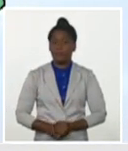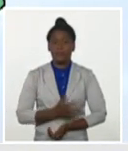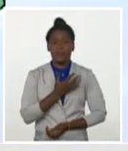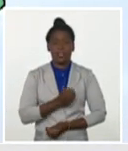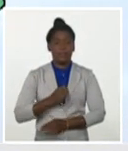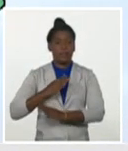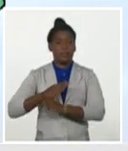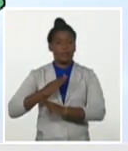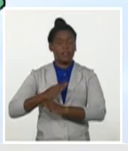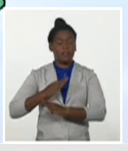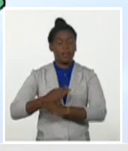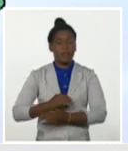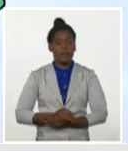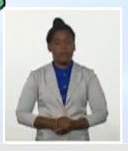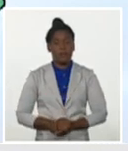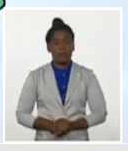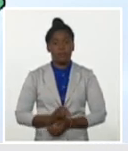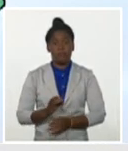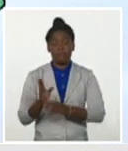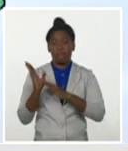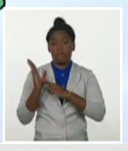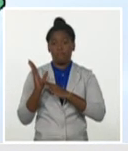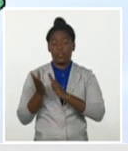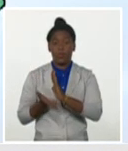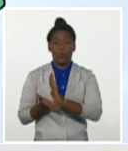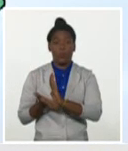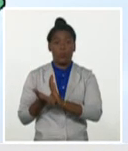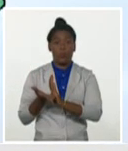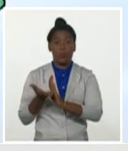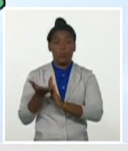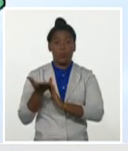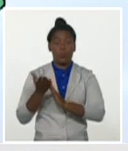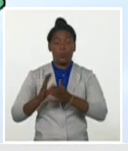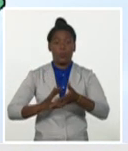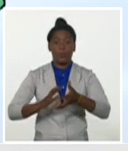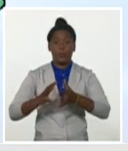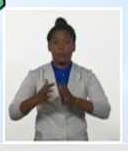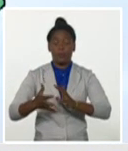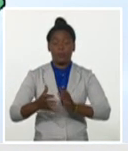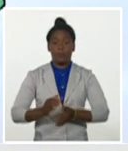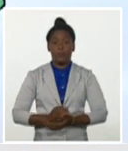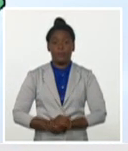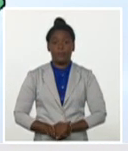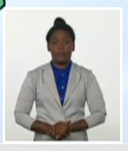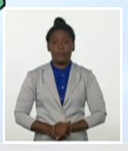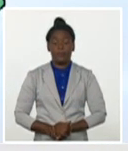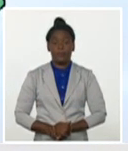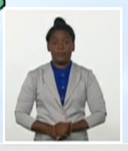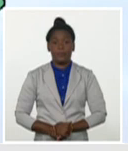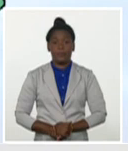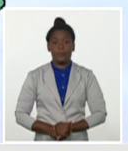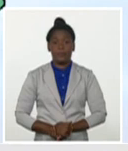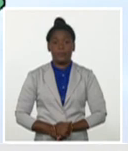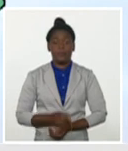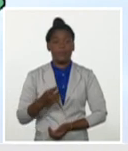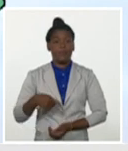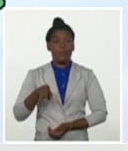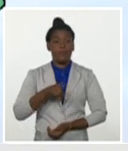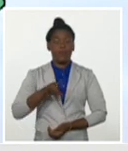Cuba ha ido incrementando de manera importante el número de casos, ayer con